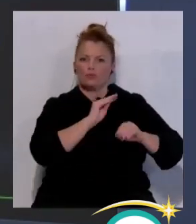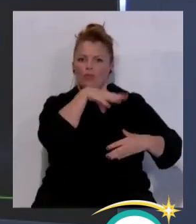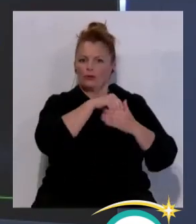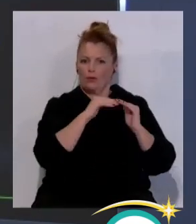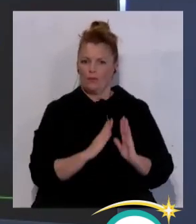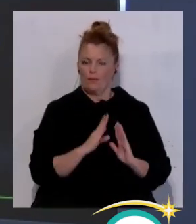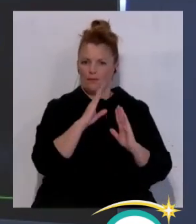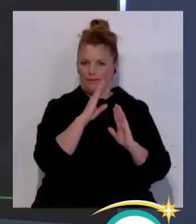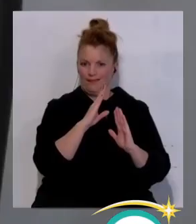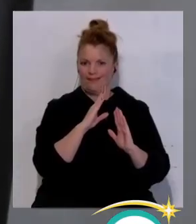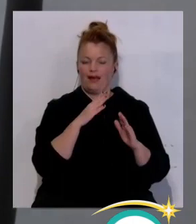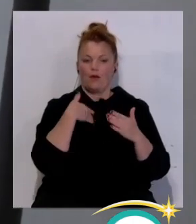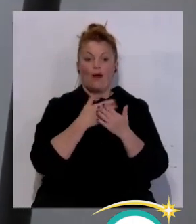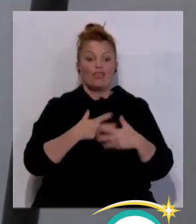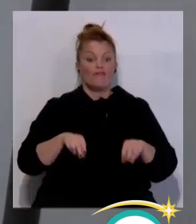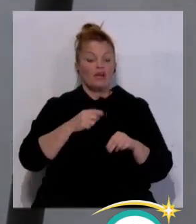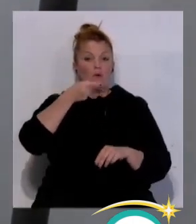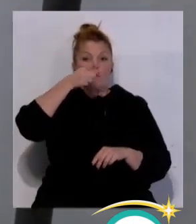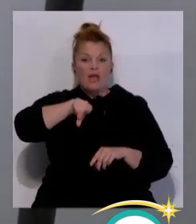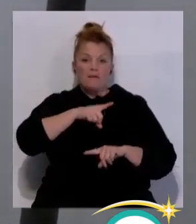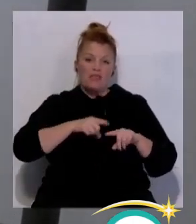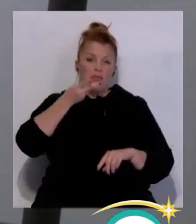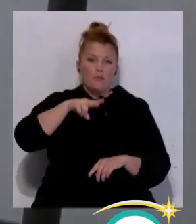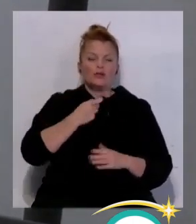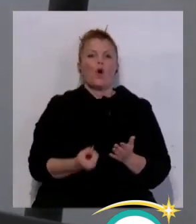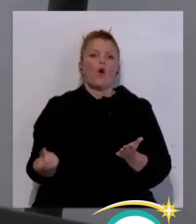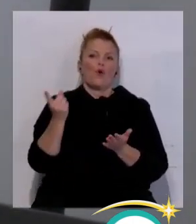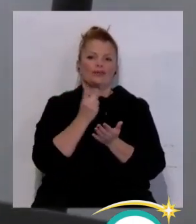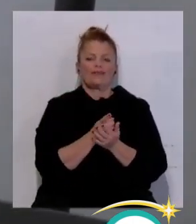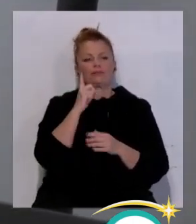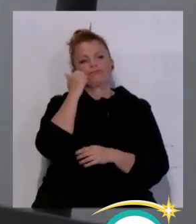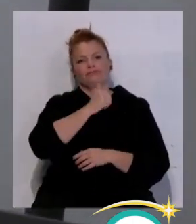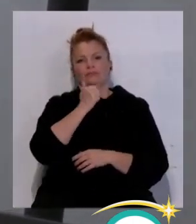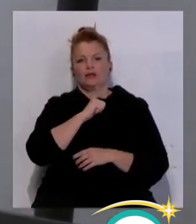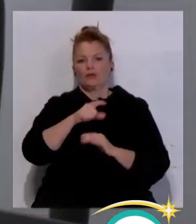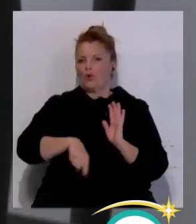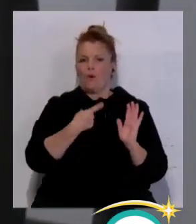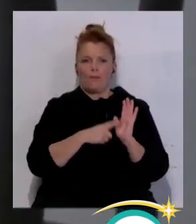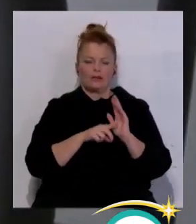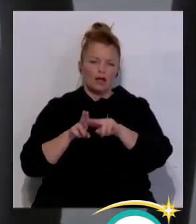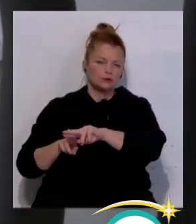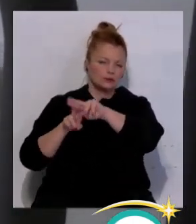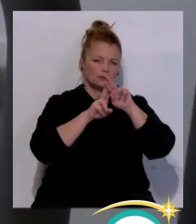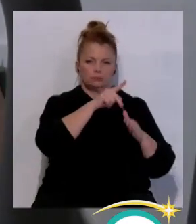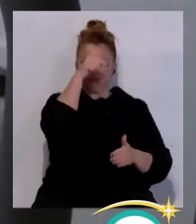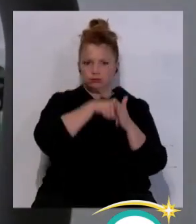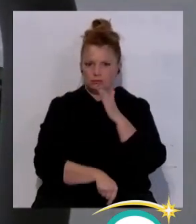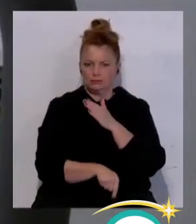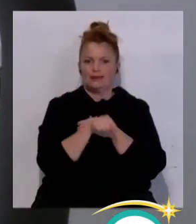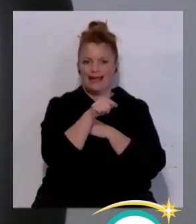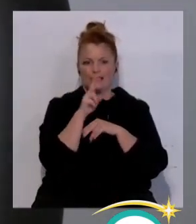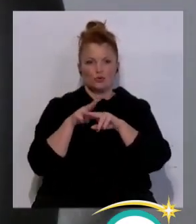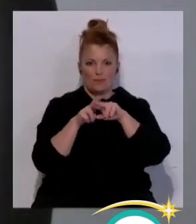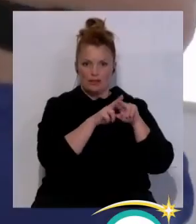cuando finaliza, que suele ser al mes y medio, 2 meses, de nuevo lo volvemos a reevaluar de forma completa. ¿Vale? Esos son los que están